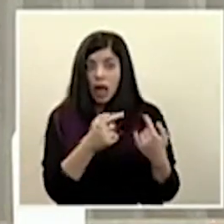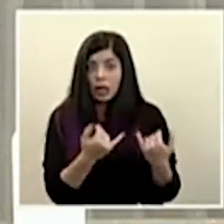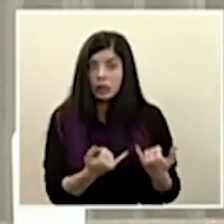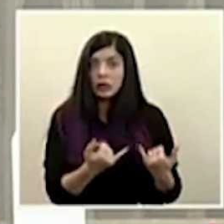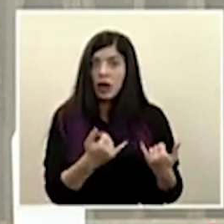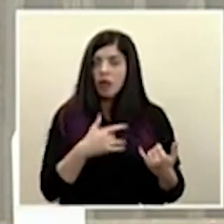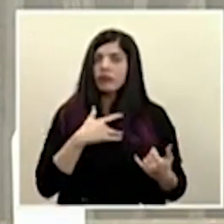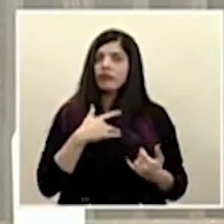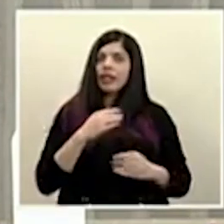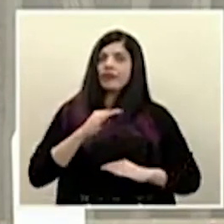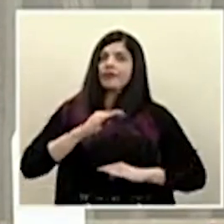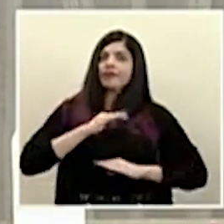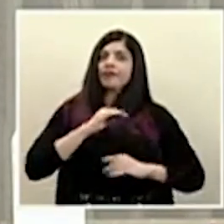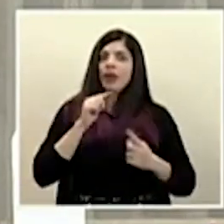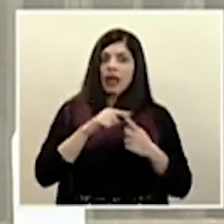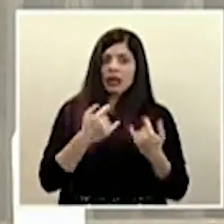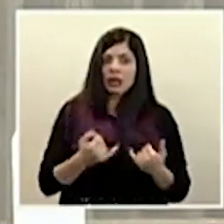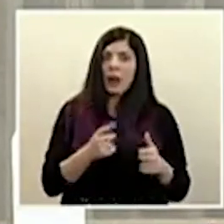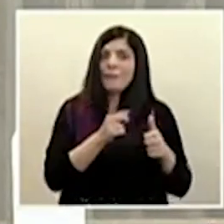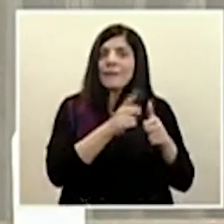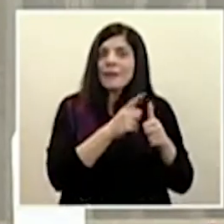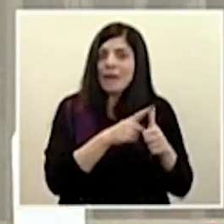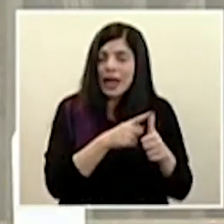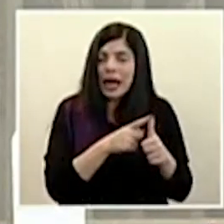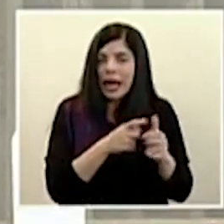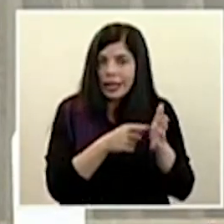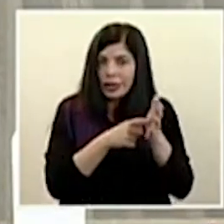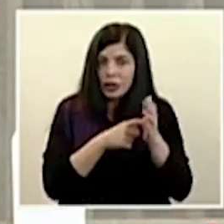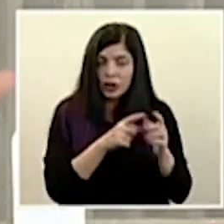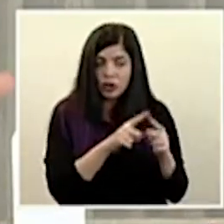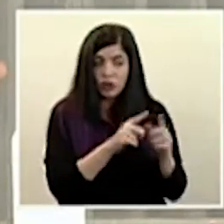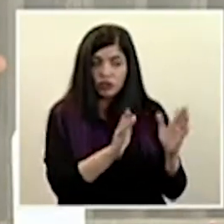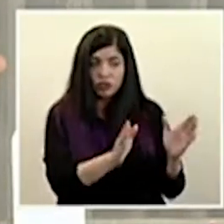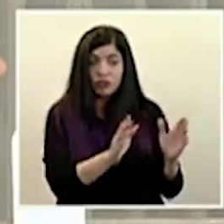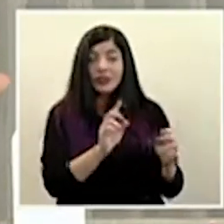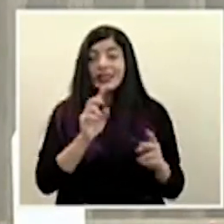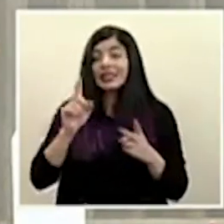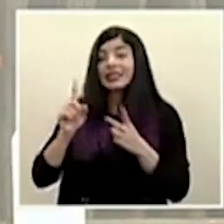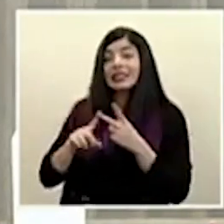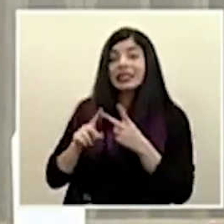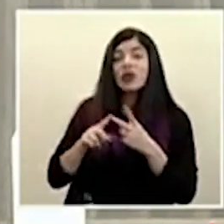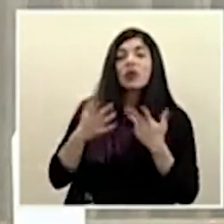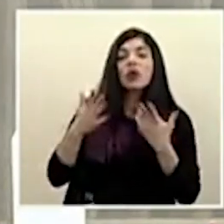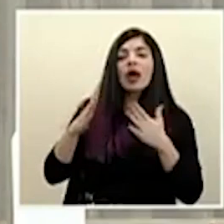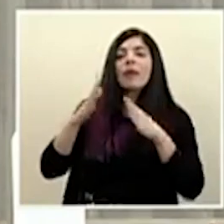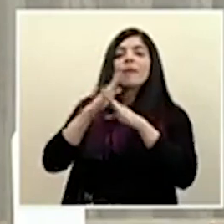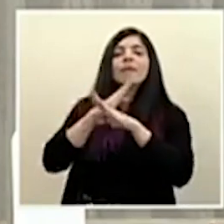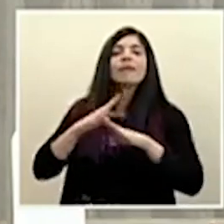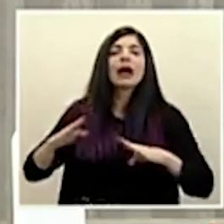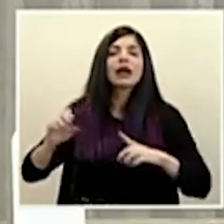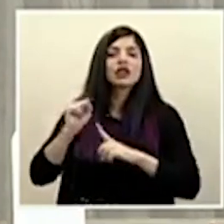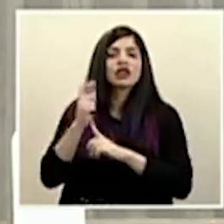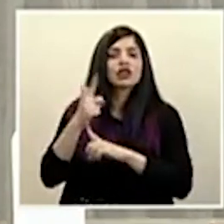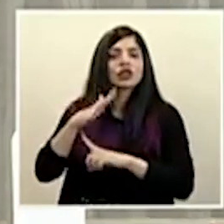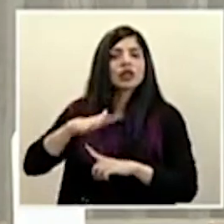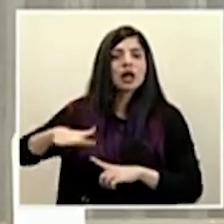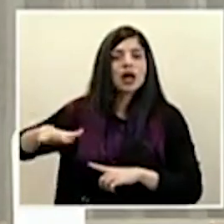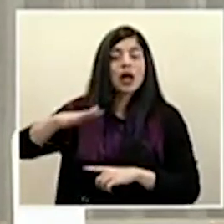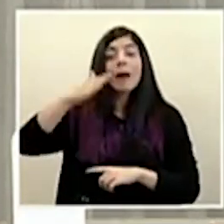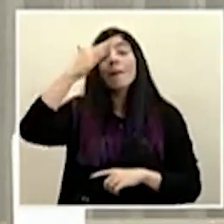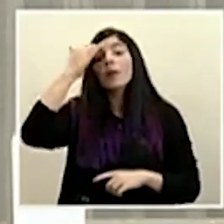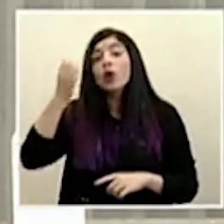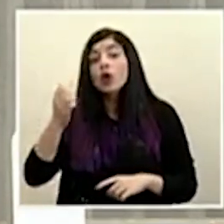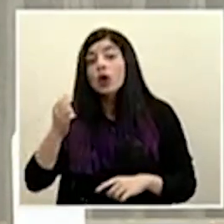manera satisfactoria hasta el día de hoy. Esa es la primera precondición. La segunda precondición es paz social. ¿Por qué? Porque en